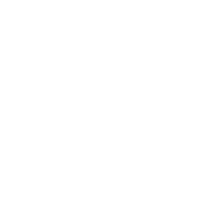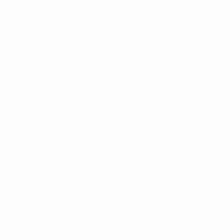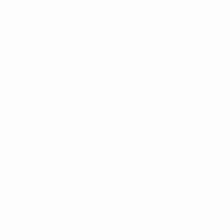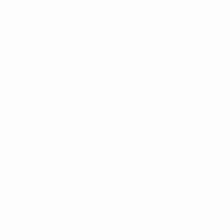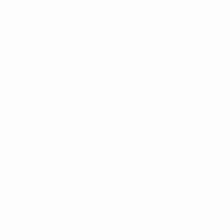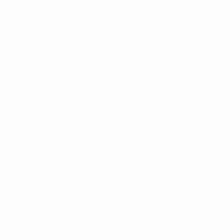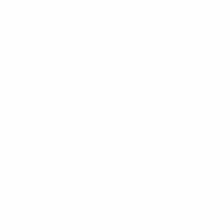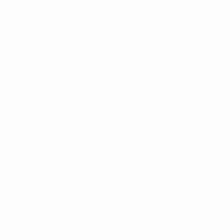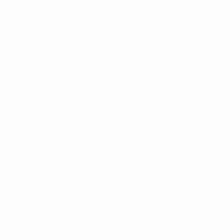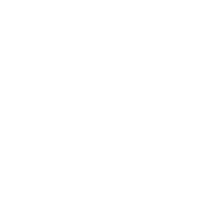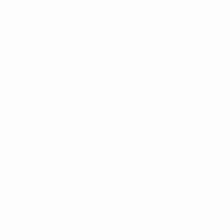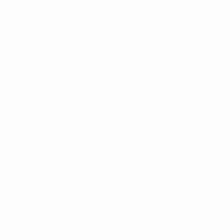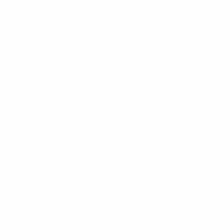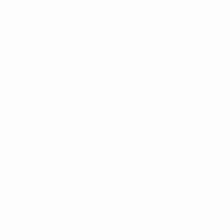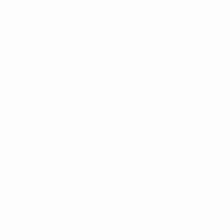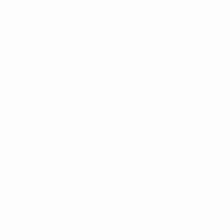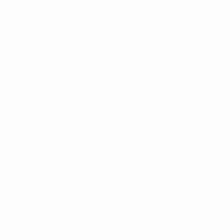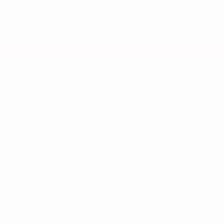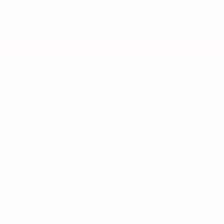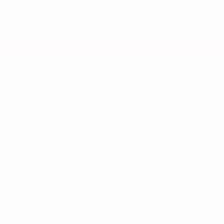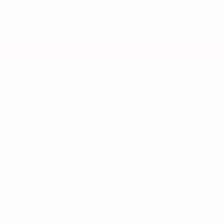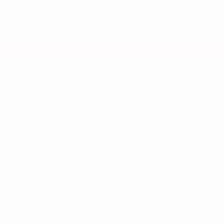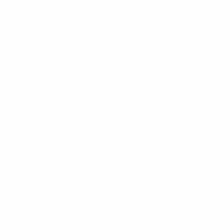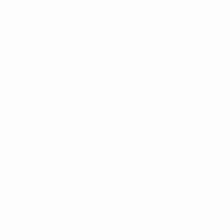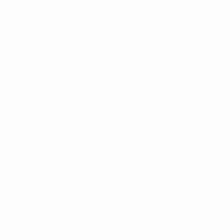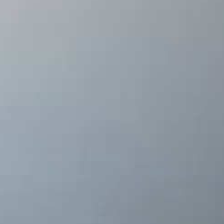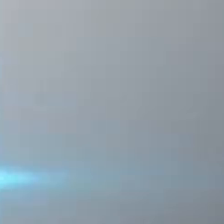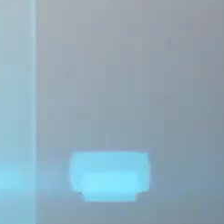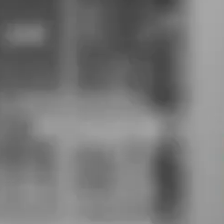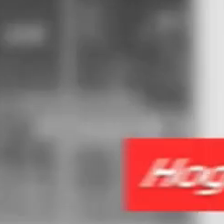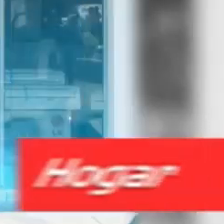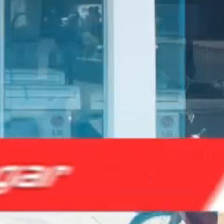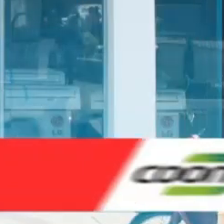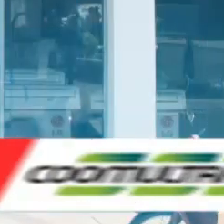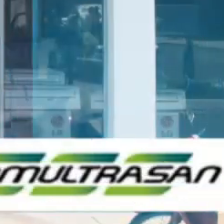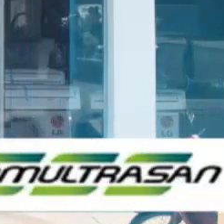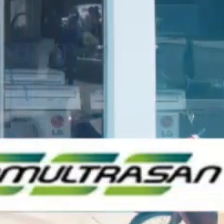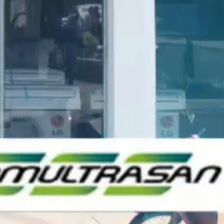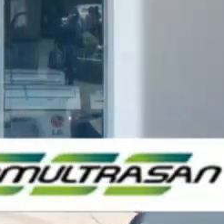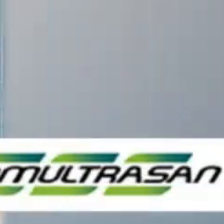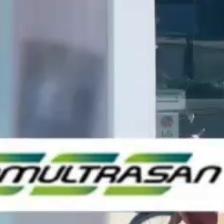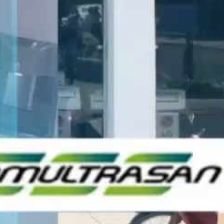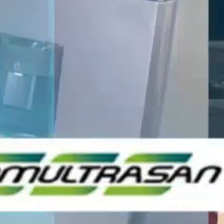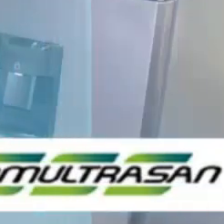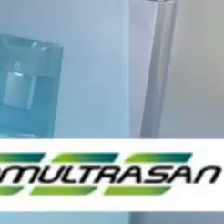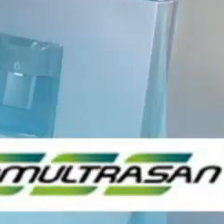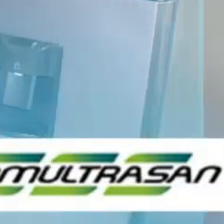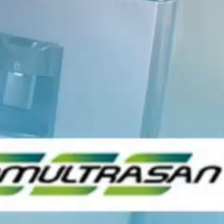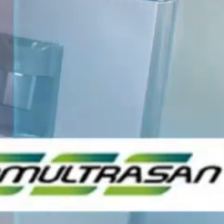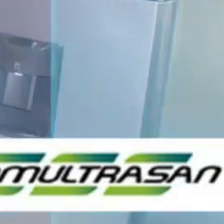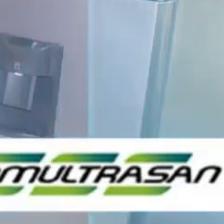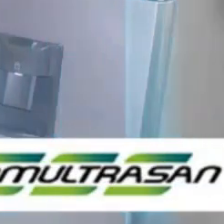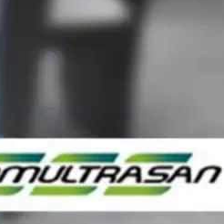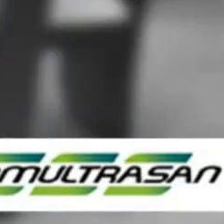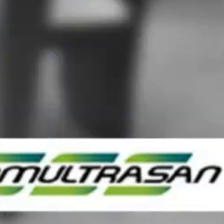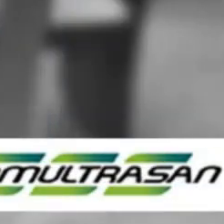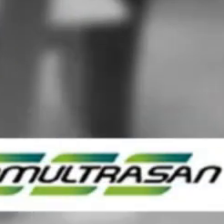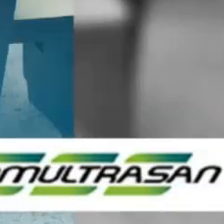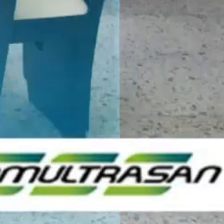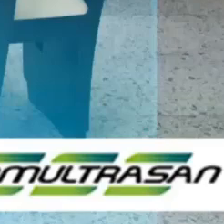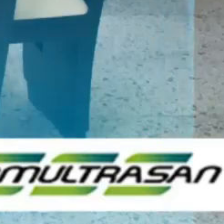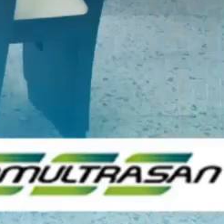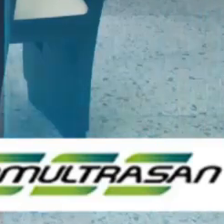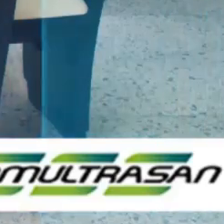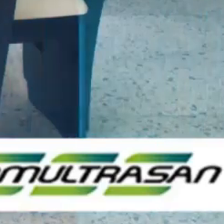www.albumdelaenergiaesa.com. Esa, 125 años Iluminando a Santander. Como Ultrasan Hogar, las mejores marcas nacionales e importadas, con